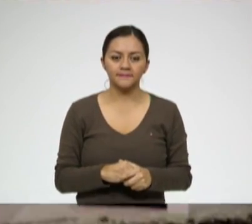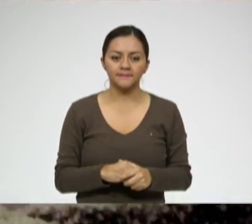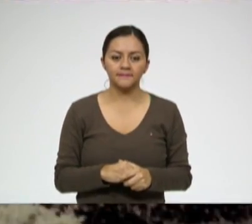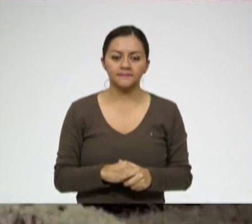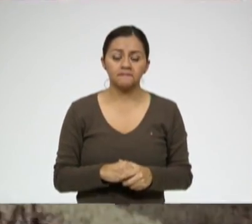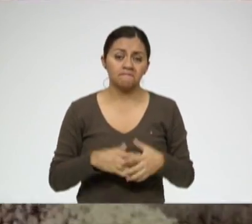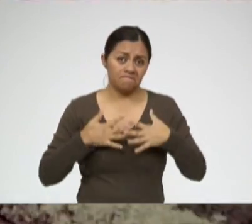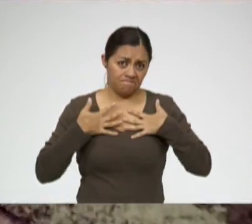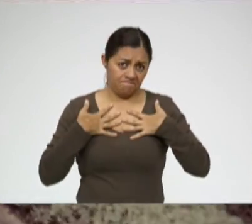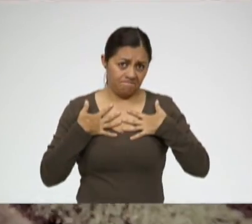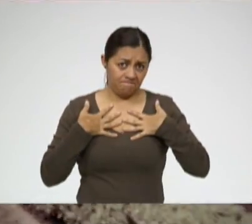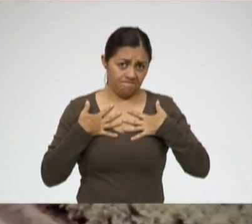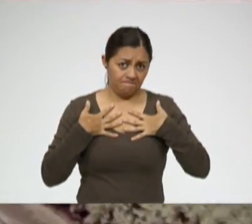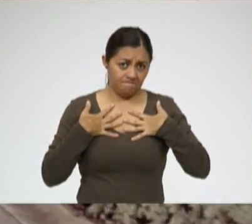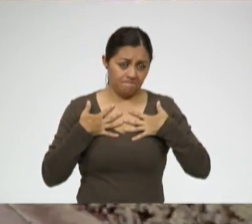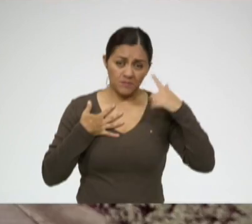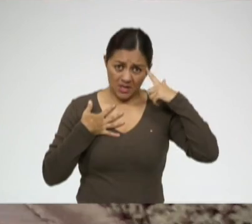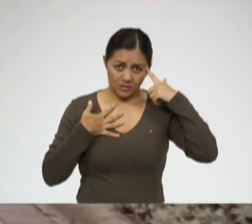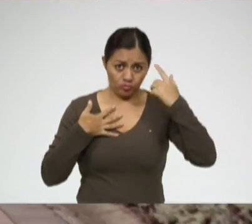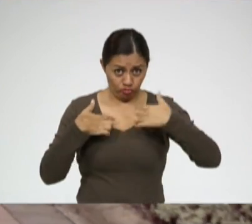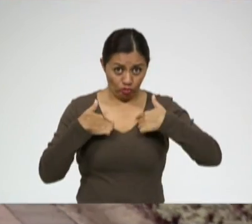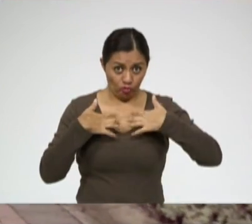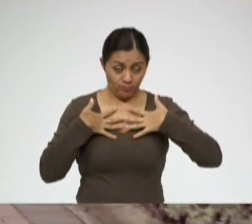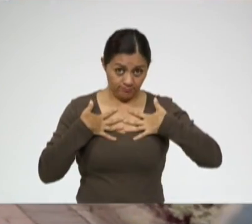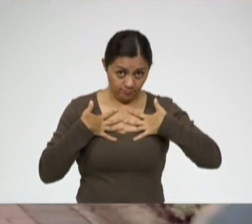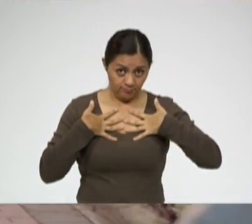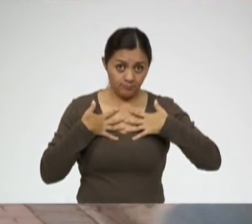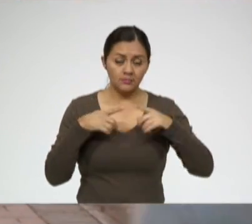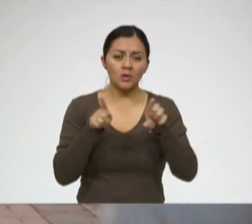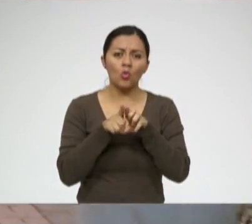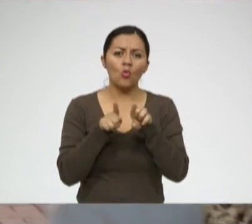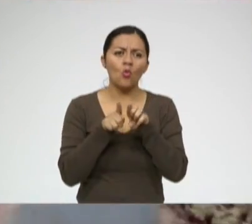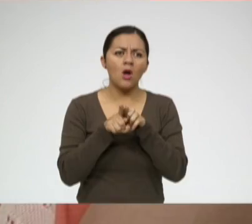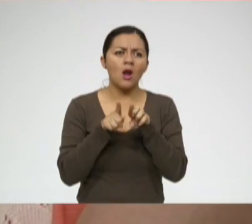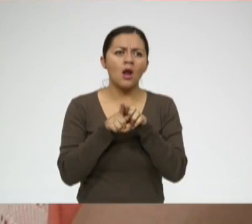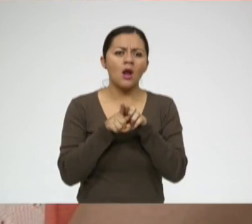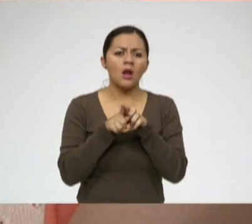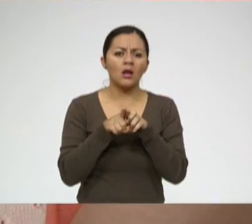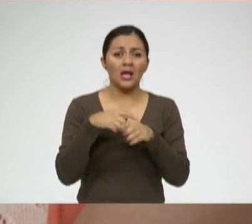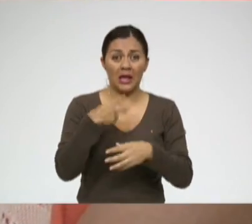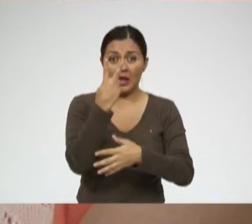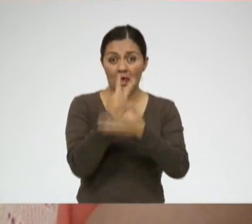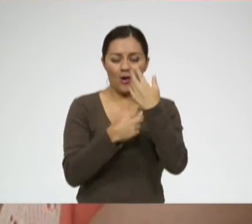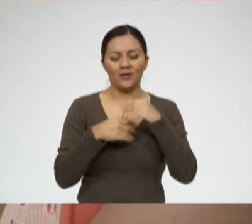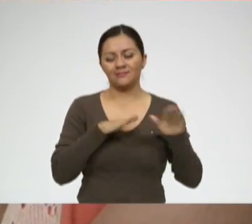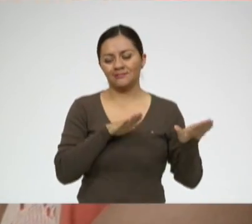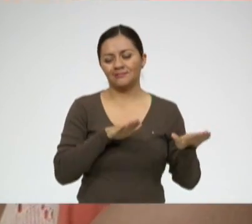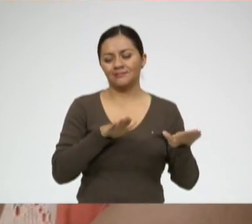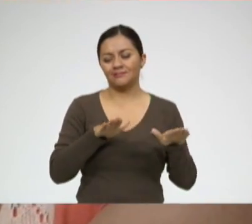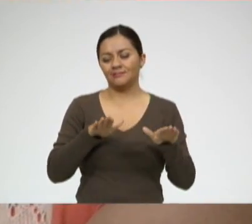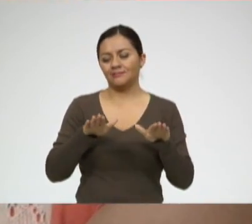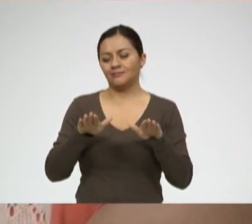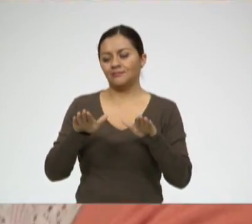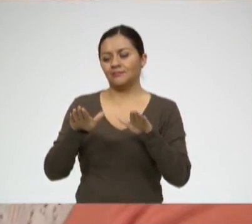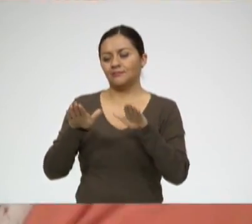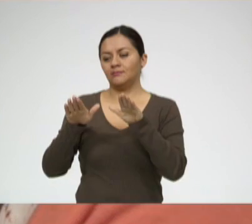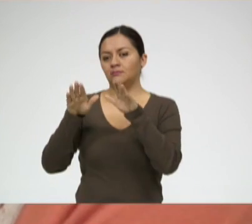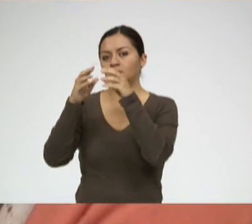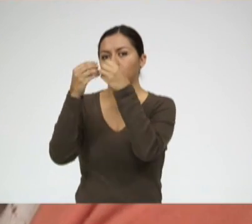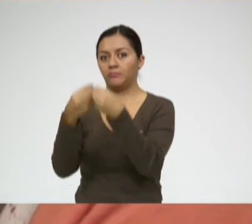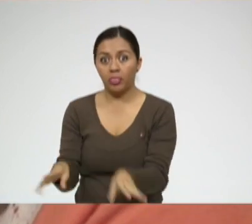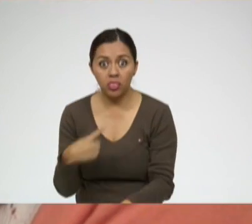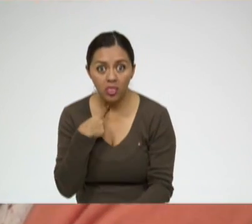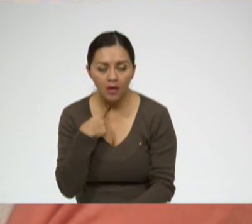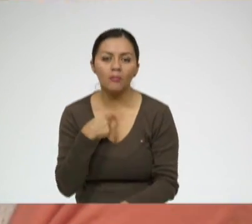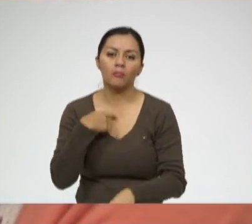Yo pienso que los hijos se salen del control de uno en el momento en que uno los descuida. Pienso